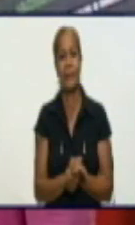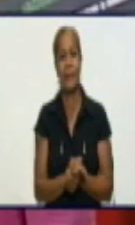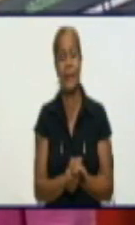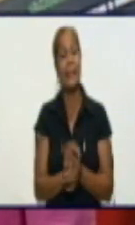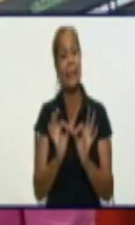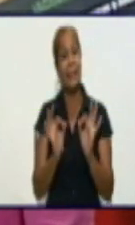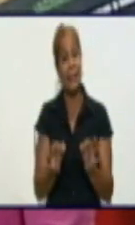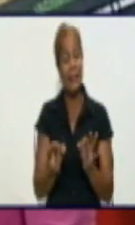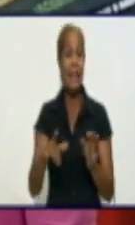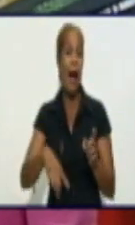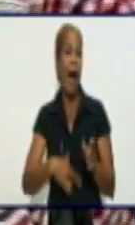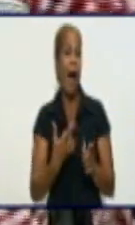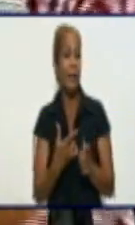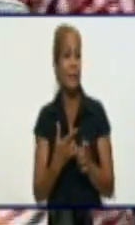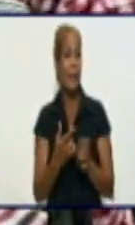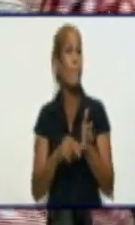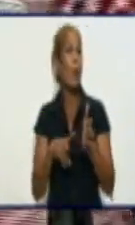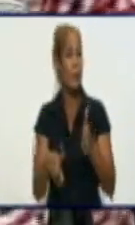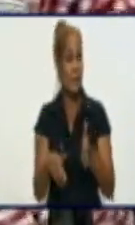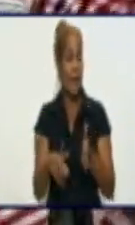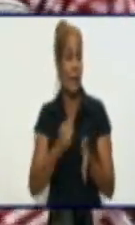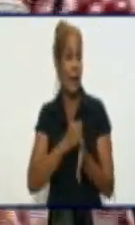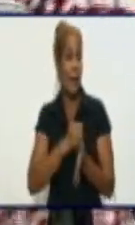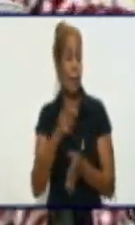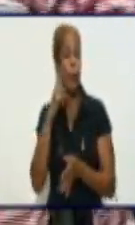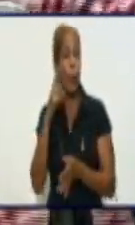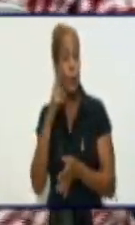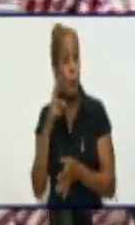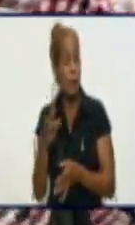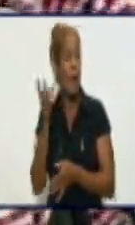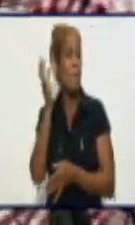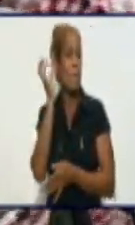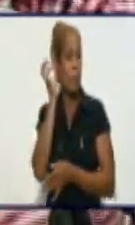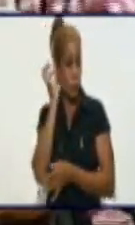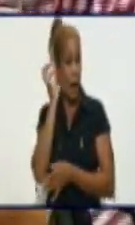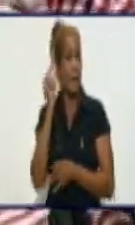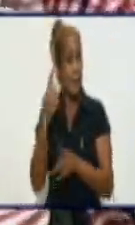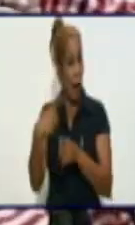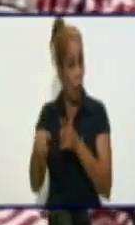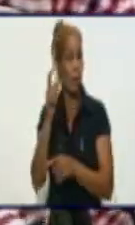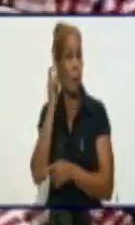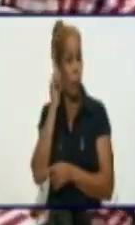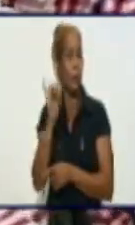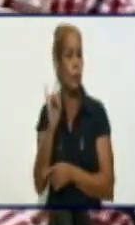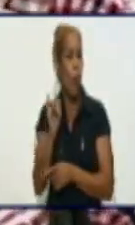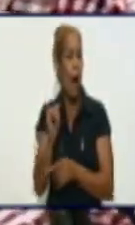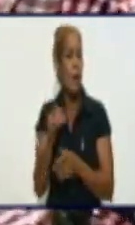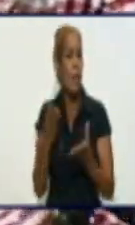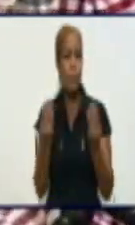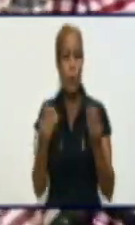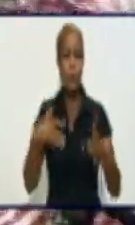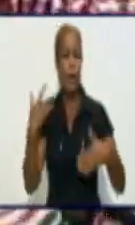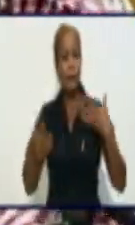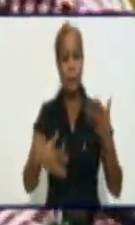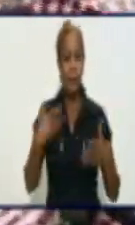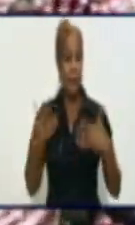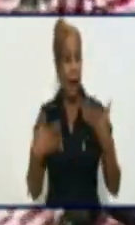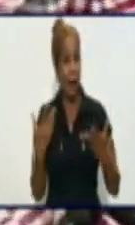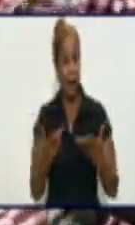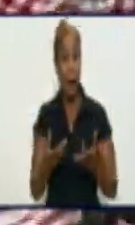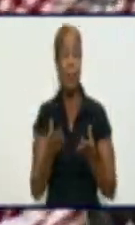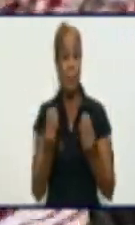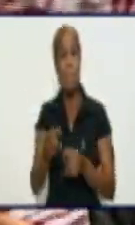es. Y Artes Escénicas ha querido reconocer a Jacqueline Pérez por su activa colaboración. Así es, que es la periodista amiga, colega